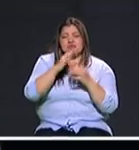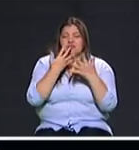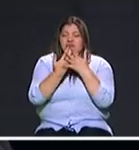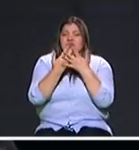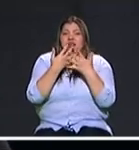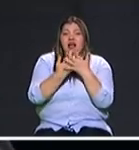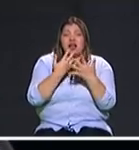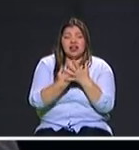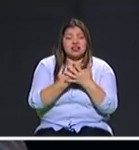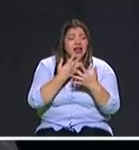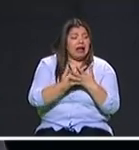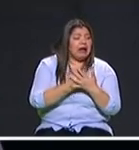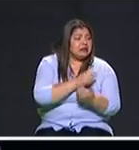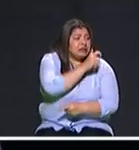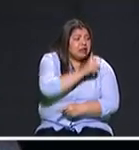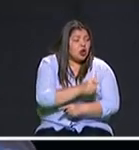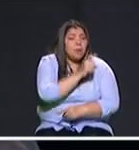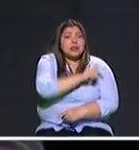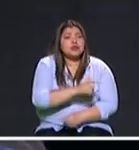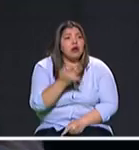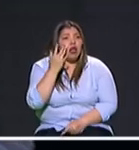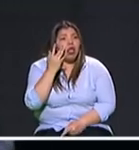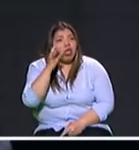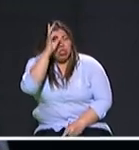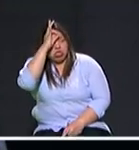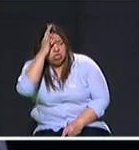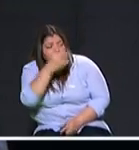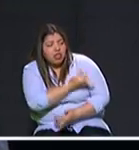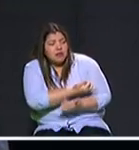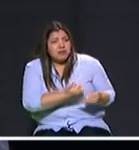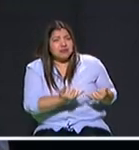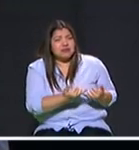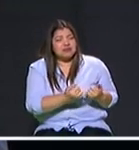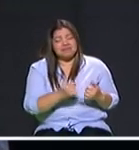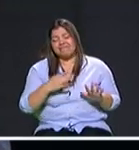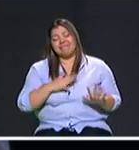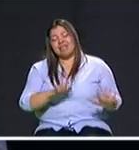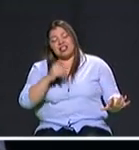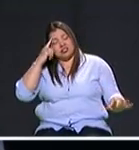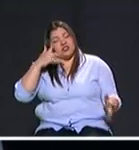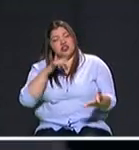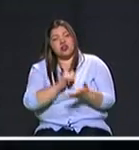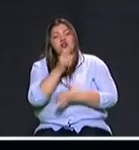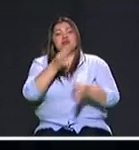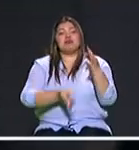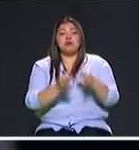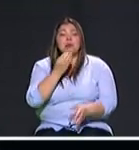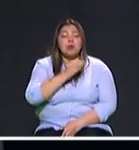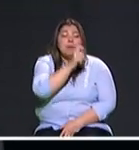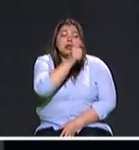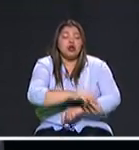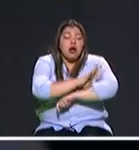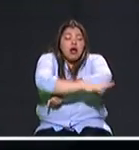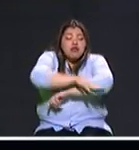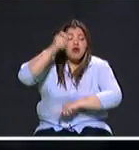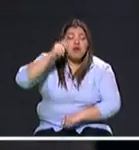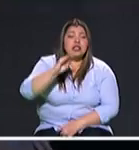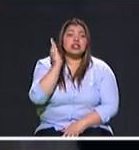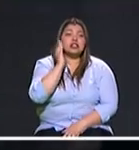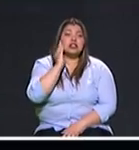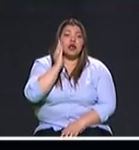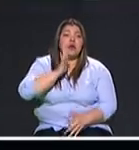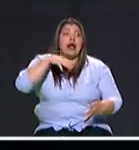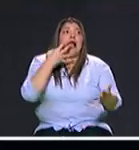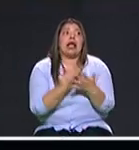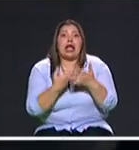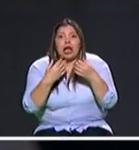gente que no debería estar allí además de eso yo le creo más a otra forma de justicia que repara la gente de la persona que le roban el celular procesaron a un ladrón y le cuesta